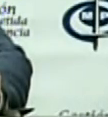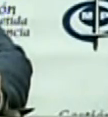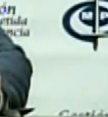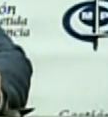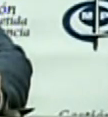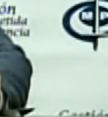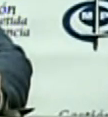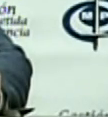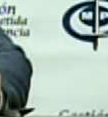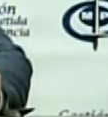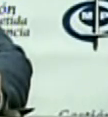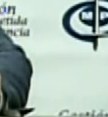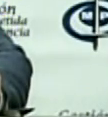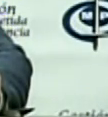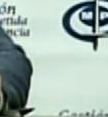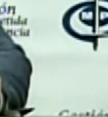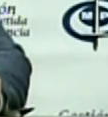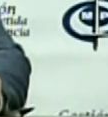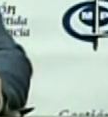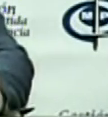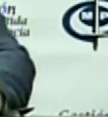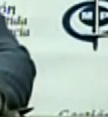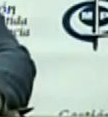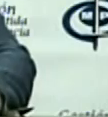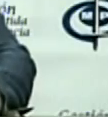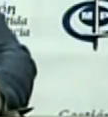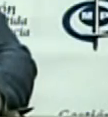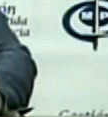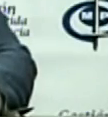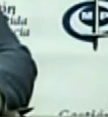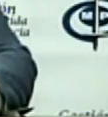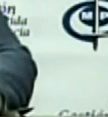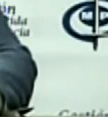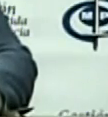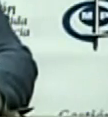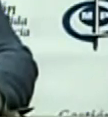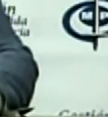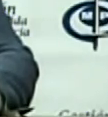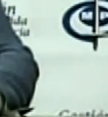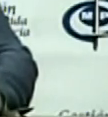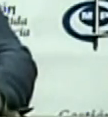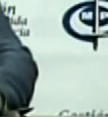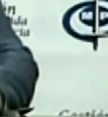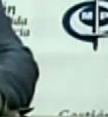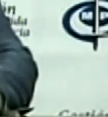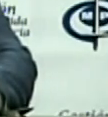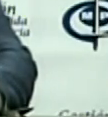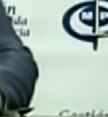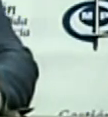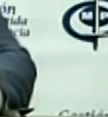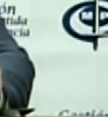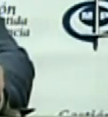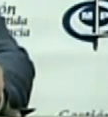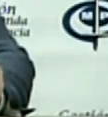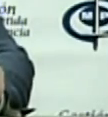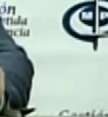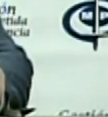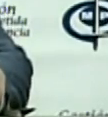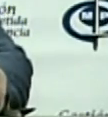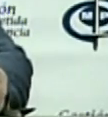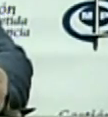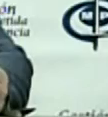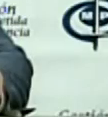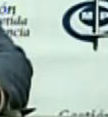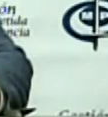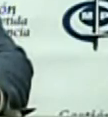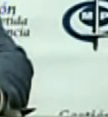o públicos de este ciudadano. Y mientras usted ve ese privado de libertad, años y años depositado en